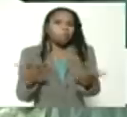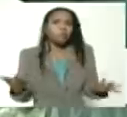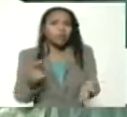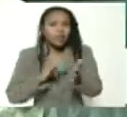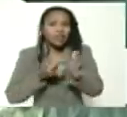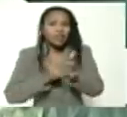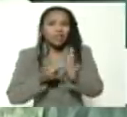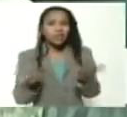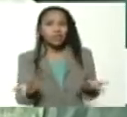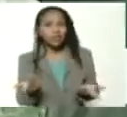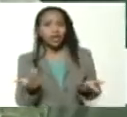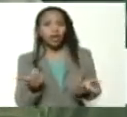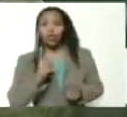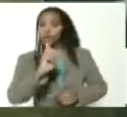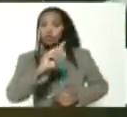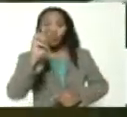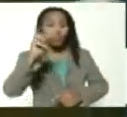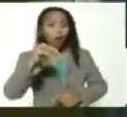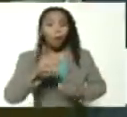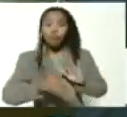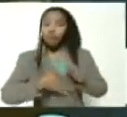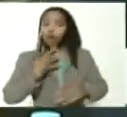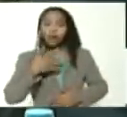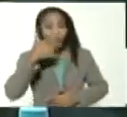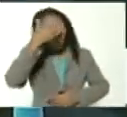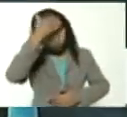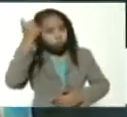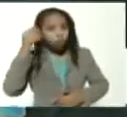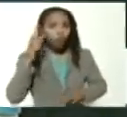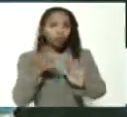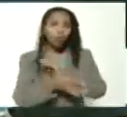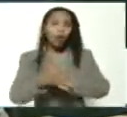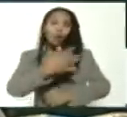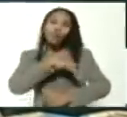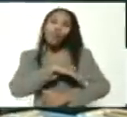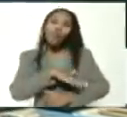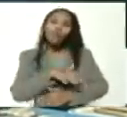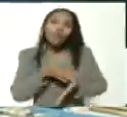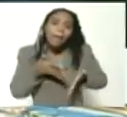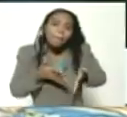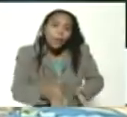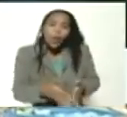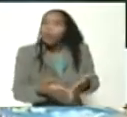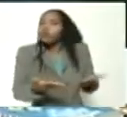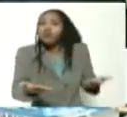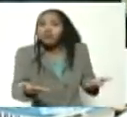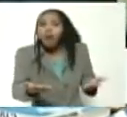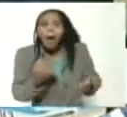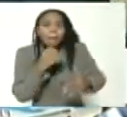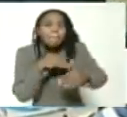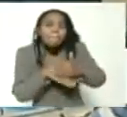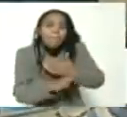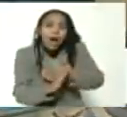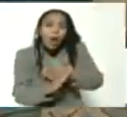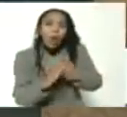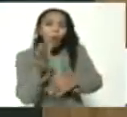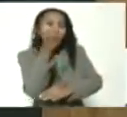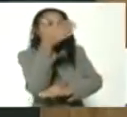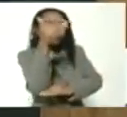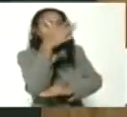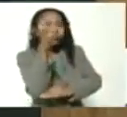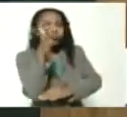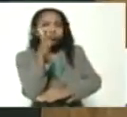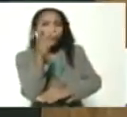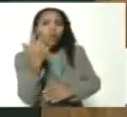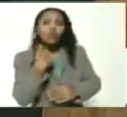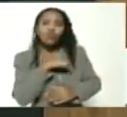Nunca podemos olvidar eso. ¿Dónde nacimos? ¿Bajo cuáles banderas